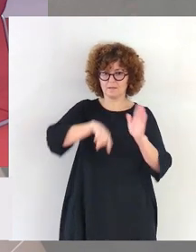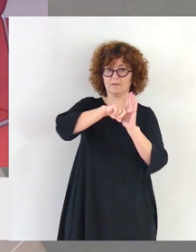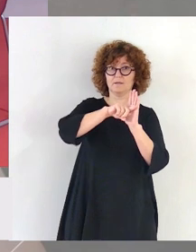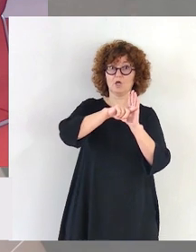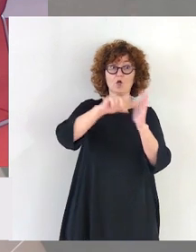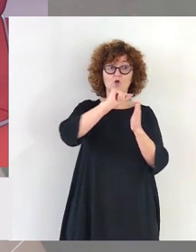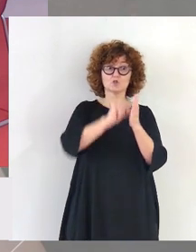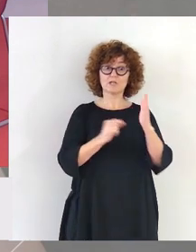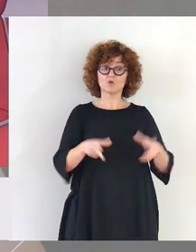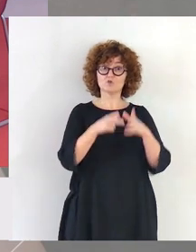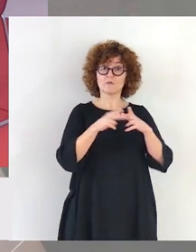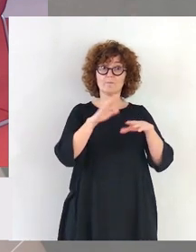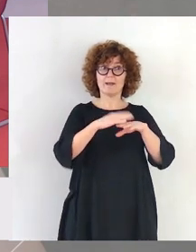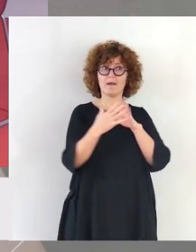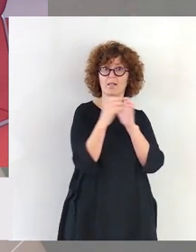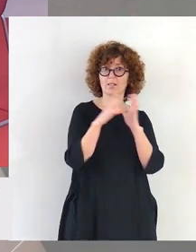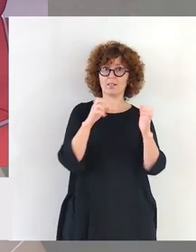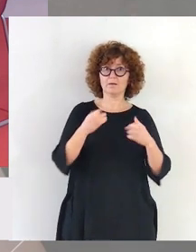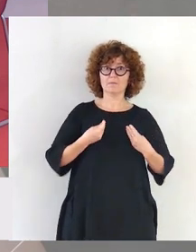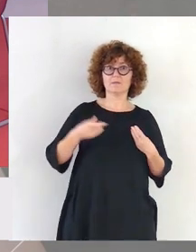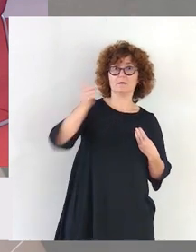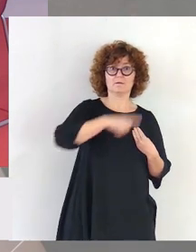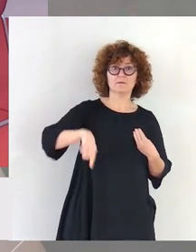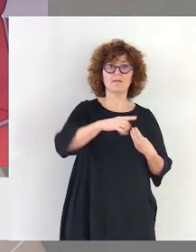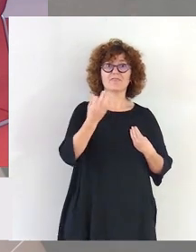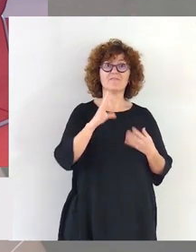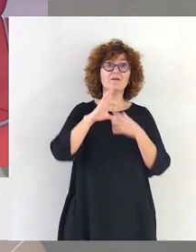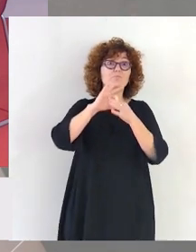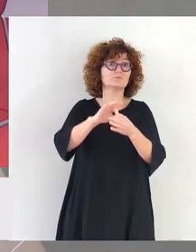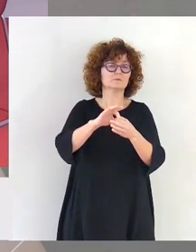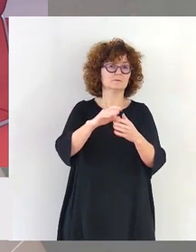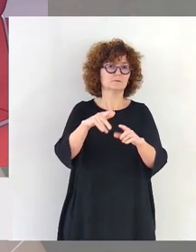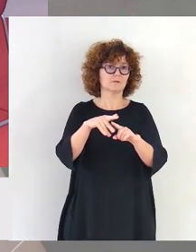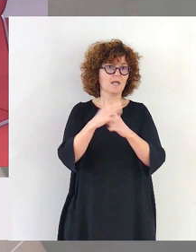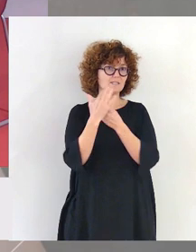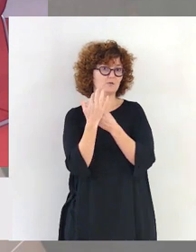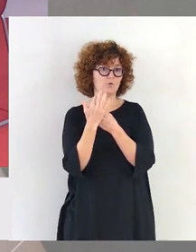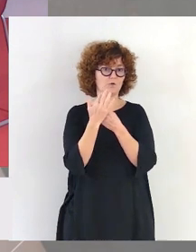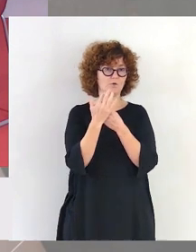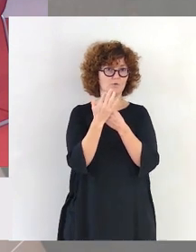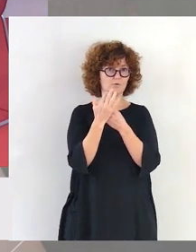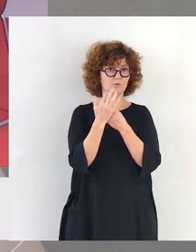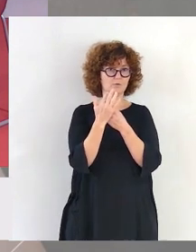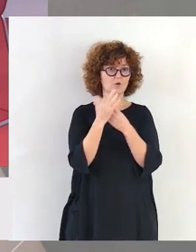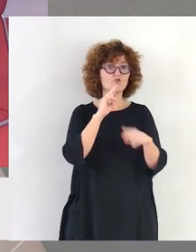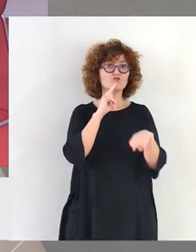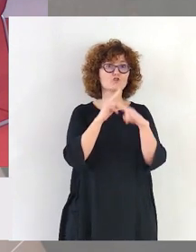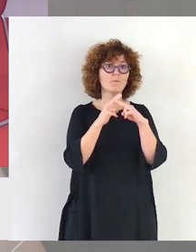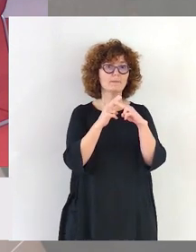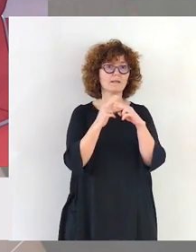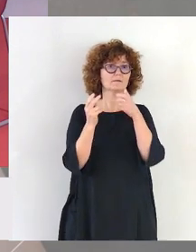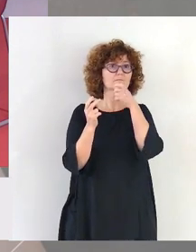un acuerdo para vivir todos tiene que estar circunscrito en un marco en un parámetro que se llama